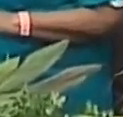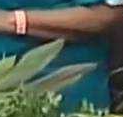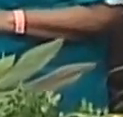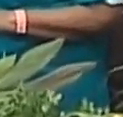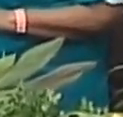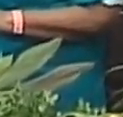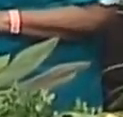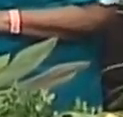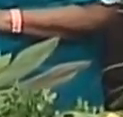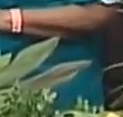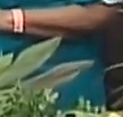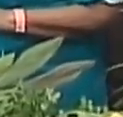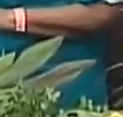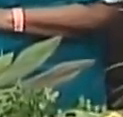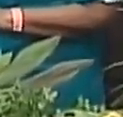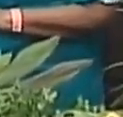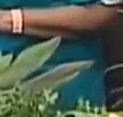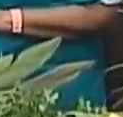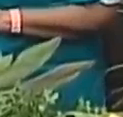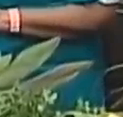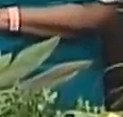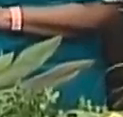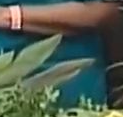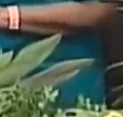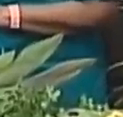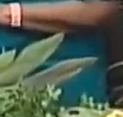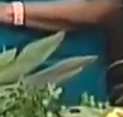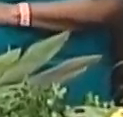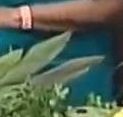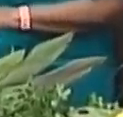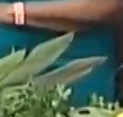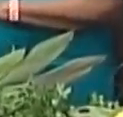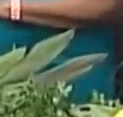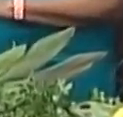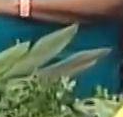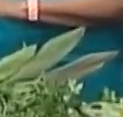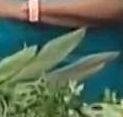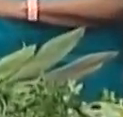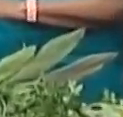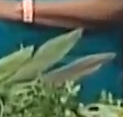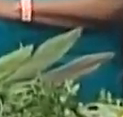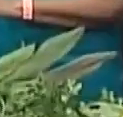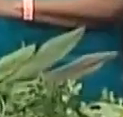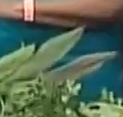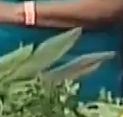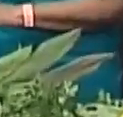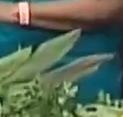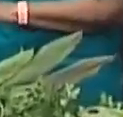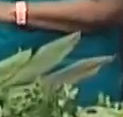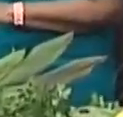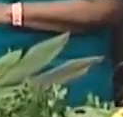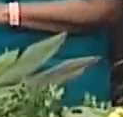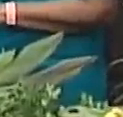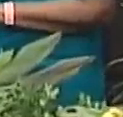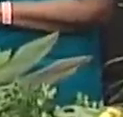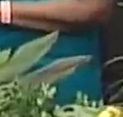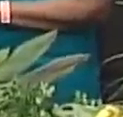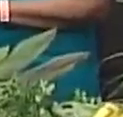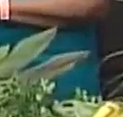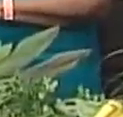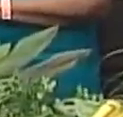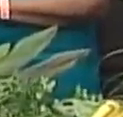familias, 227 viviendas y 640 habitantes. Muestran fortalezas como la producción de dulces criollos,